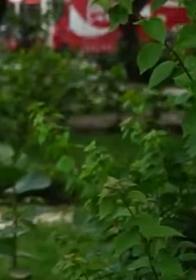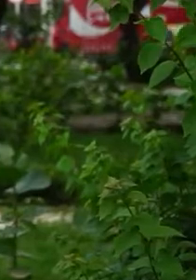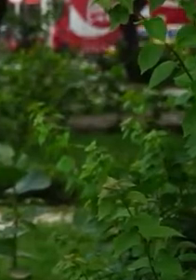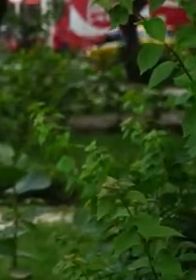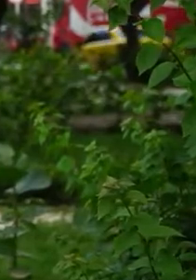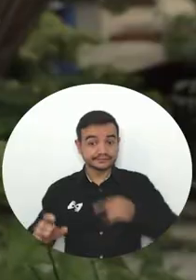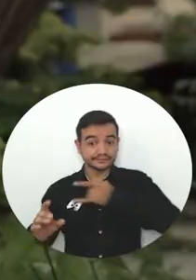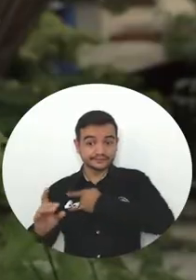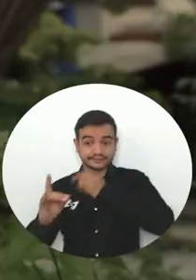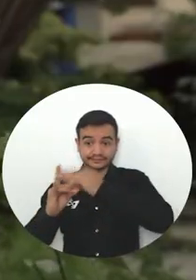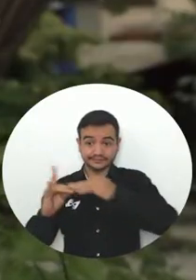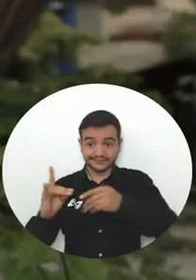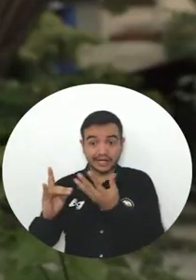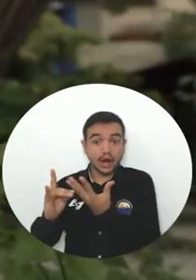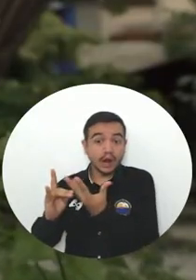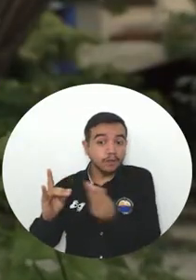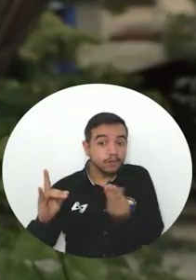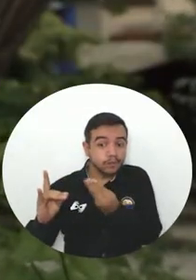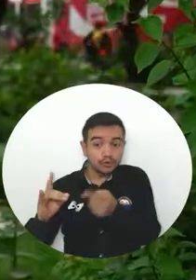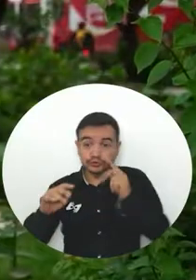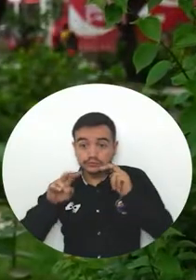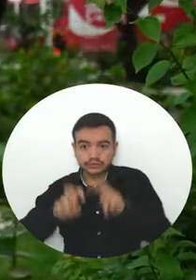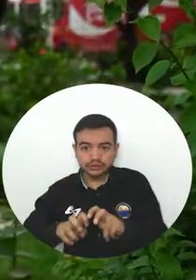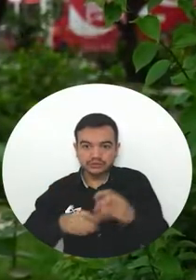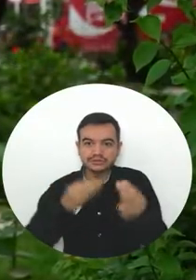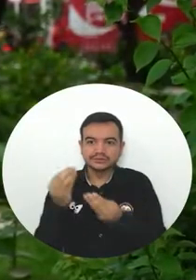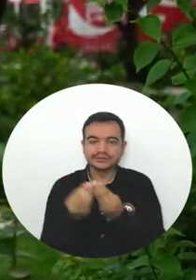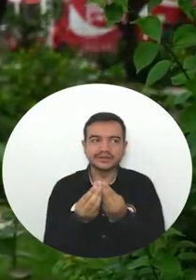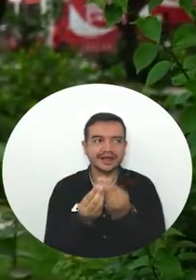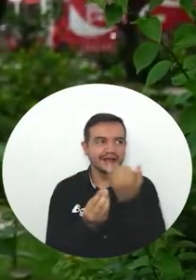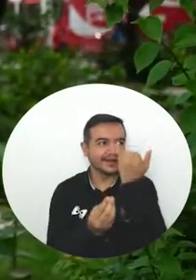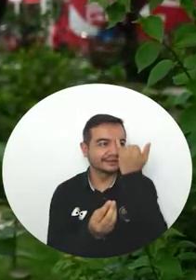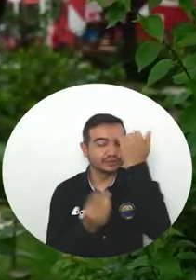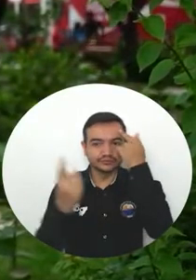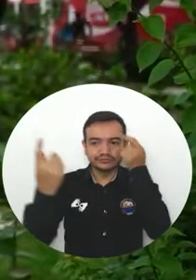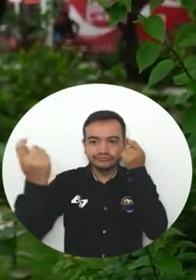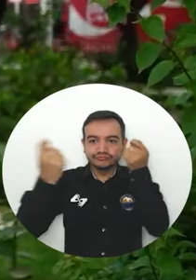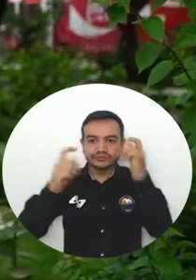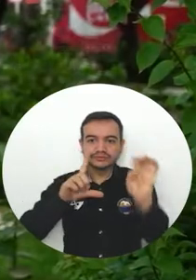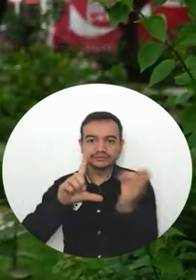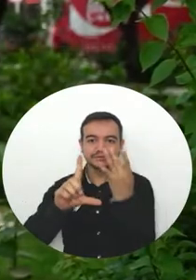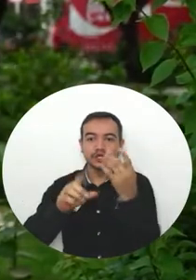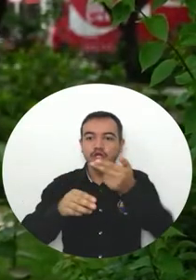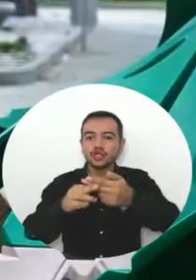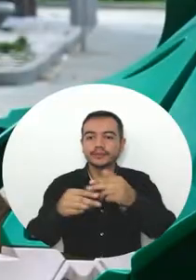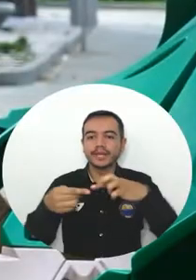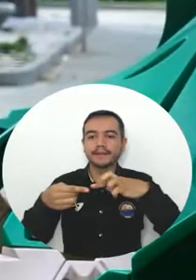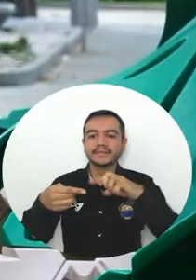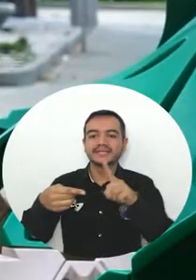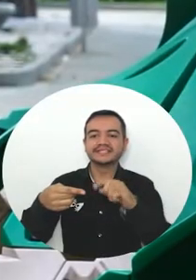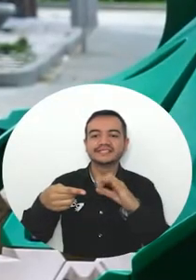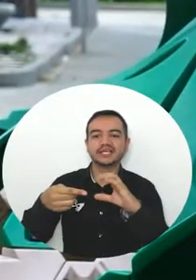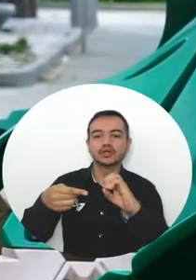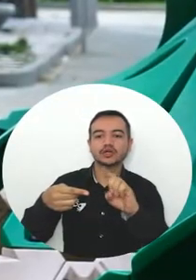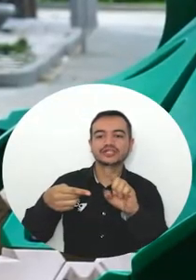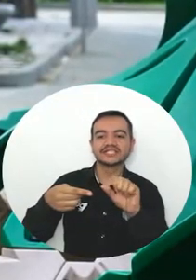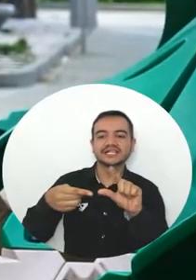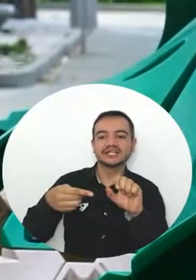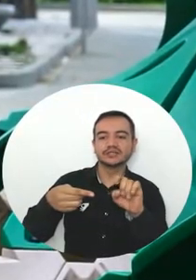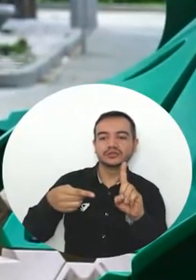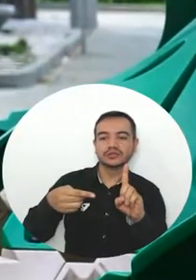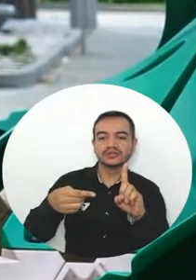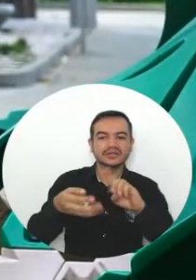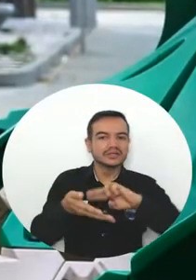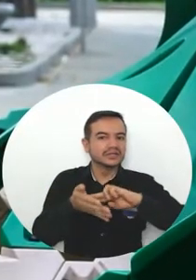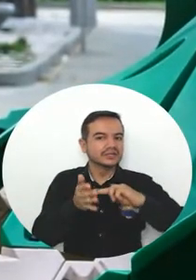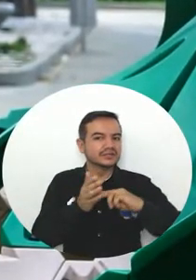Grupos de investigación de la Universidad del Magdalena crearon una estrategia tecnológica denominada Psicosalud. La herramienta digital apoyará